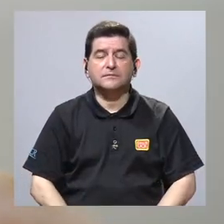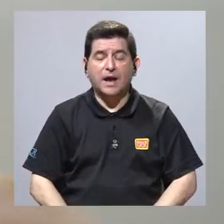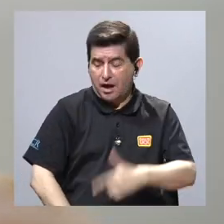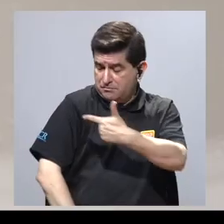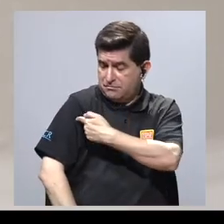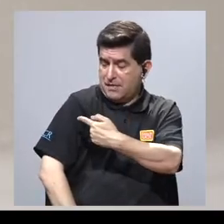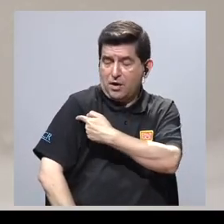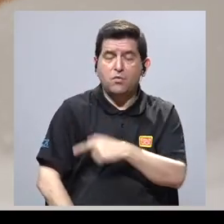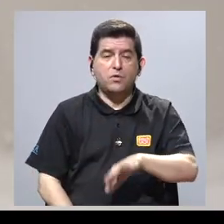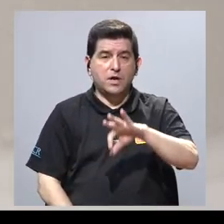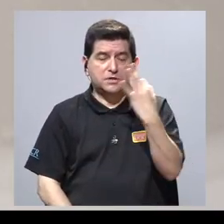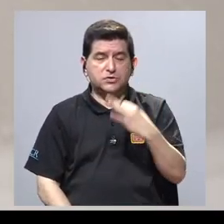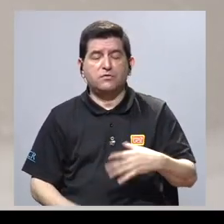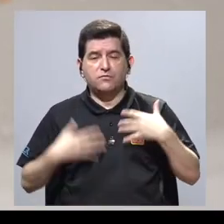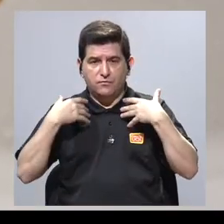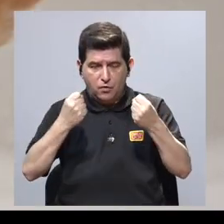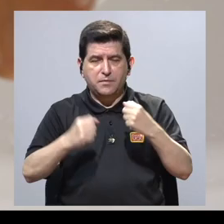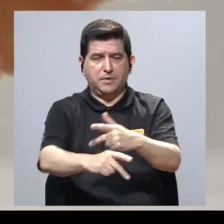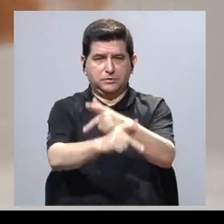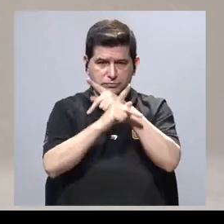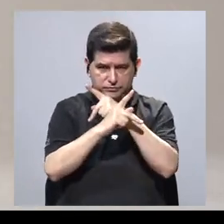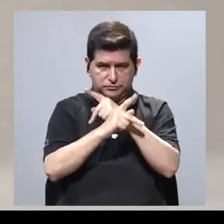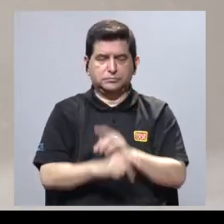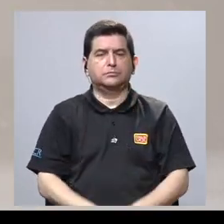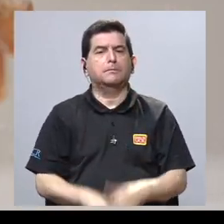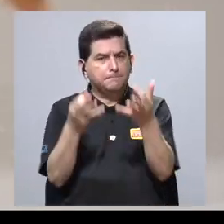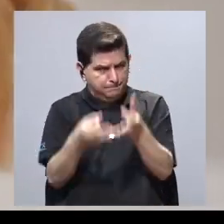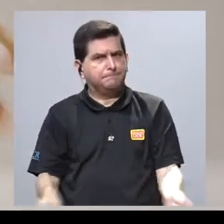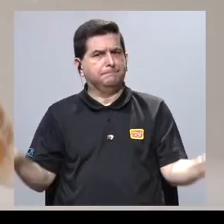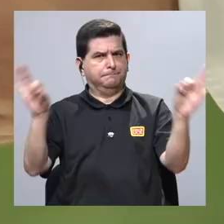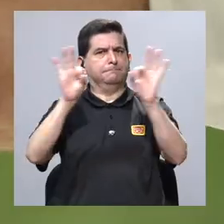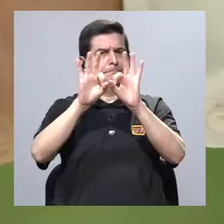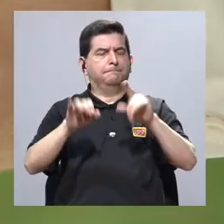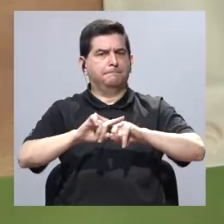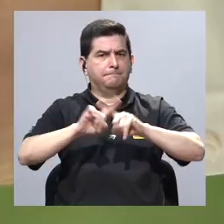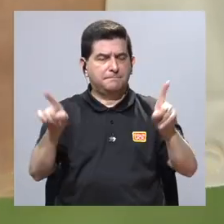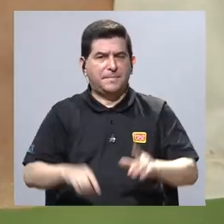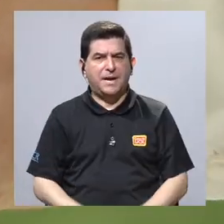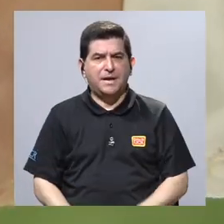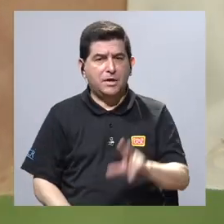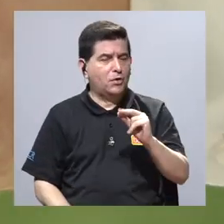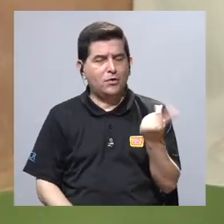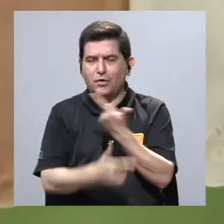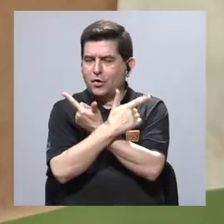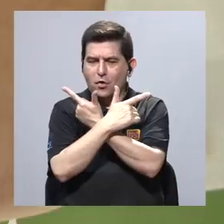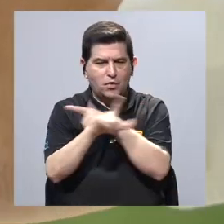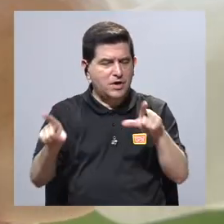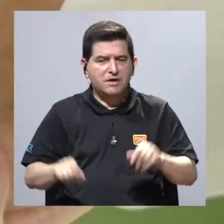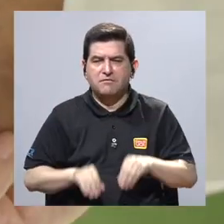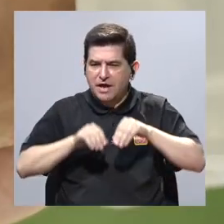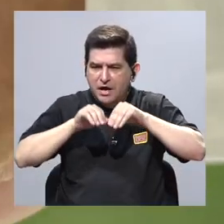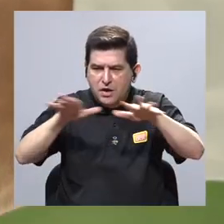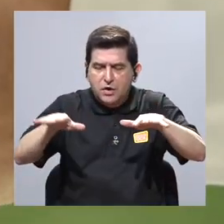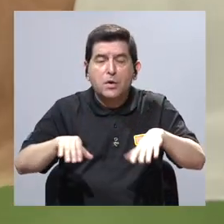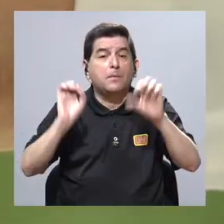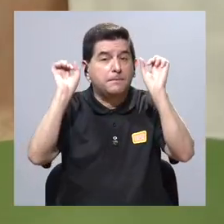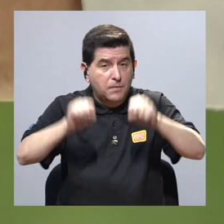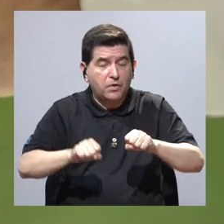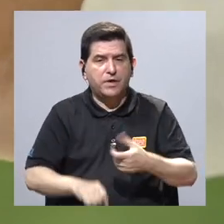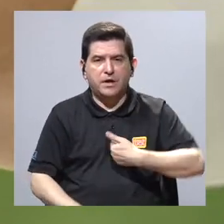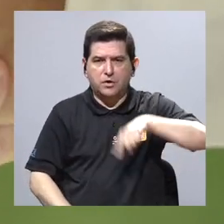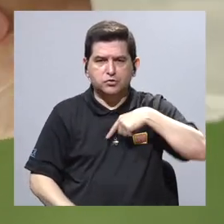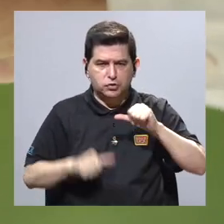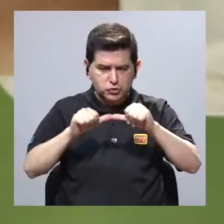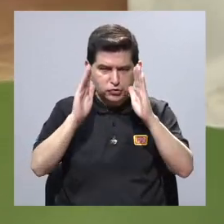Si bien las vacunas y las medidas sanitarias y de protección son muy importantes, no nos libran del contagio. Por ello,